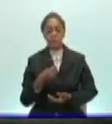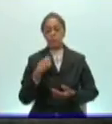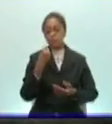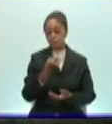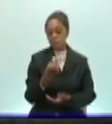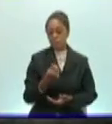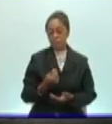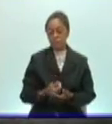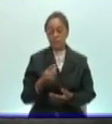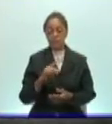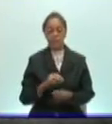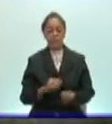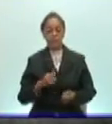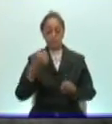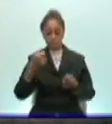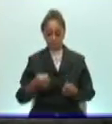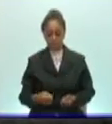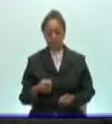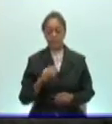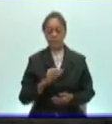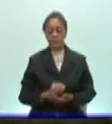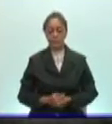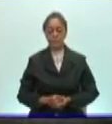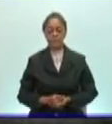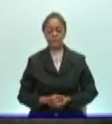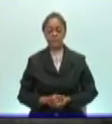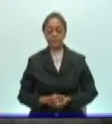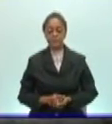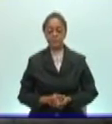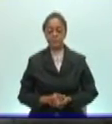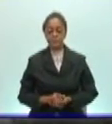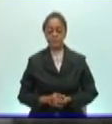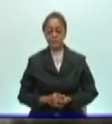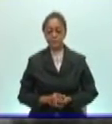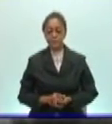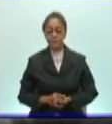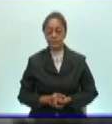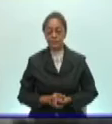indemnización en términos justos está prevista.